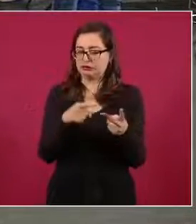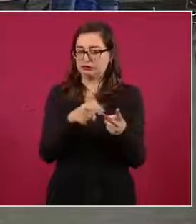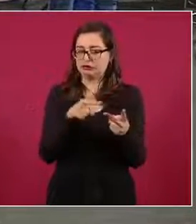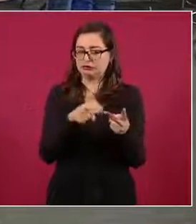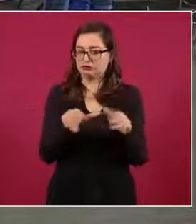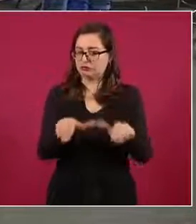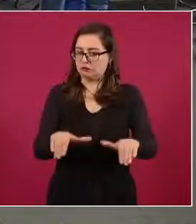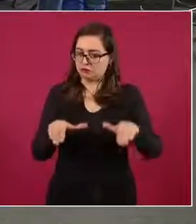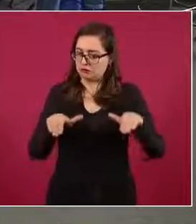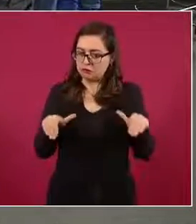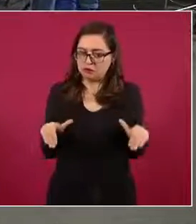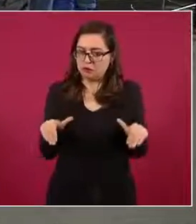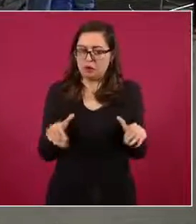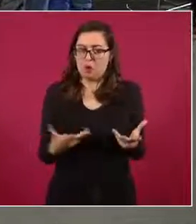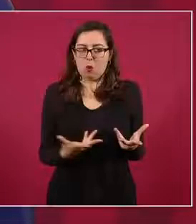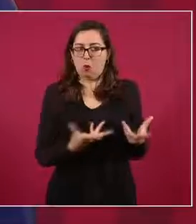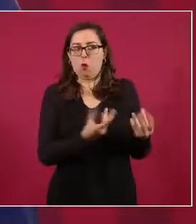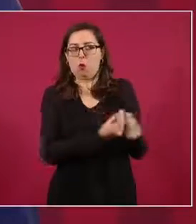imparcial.